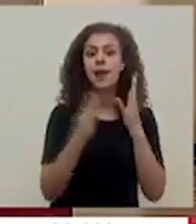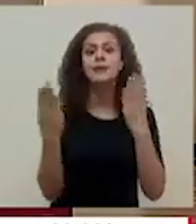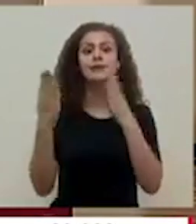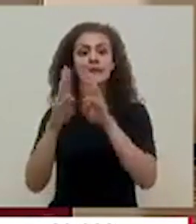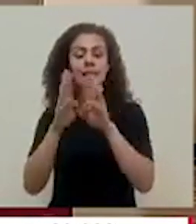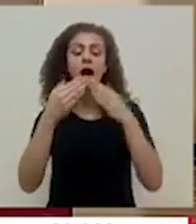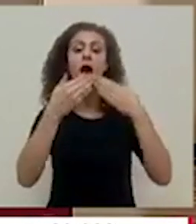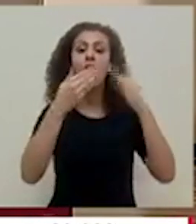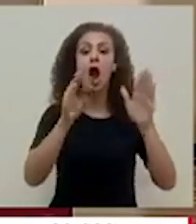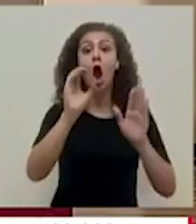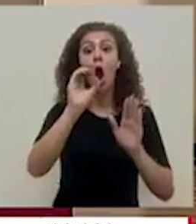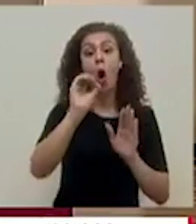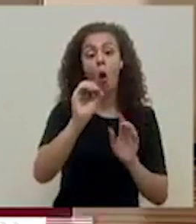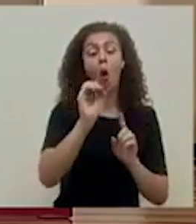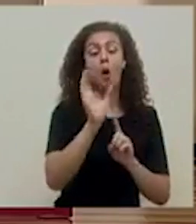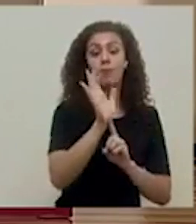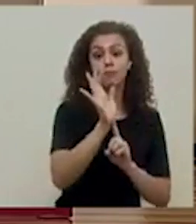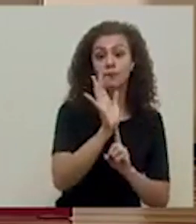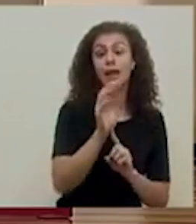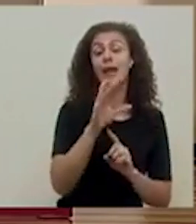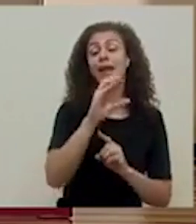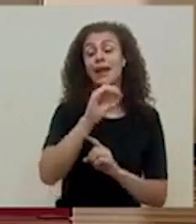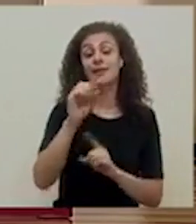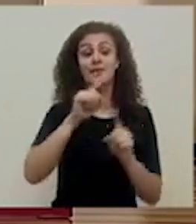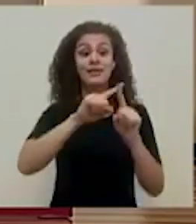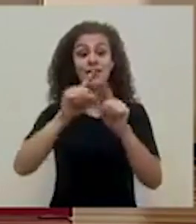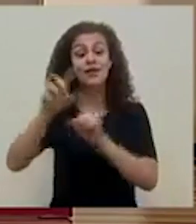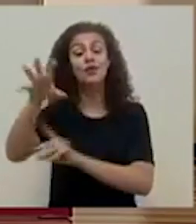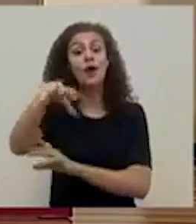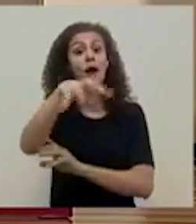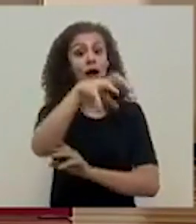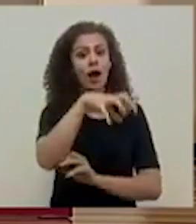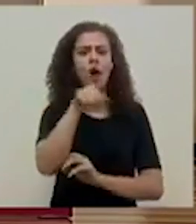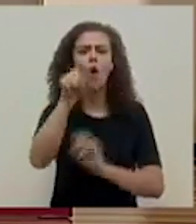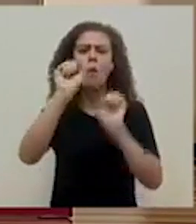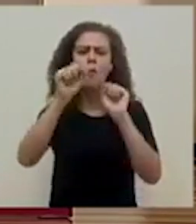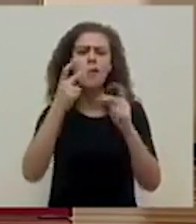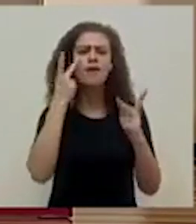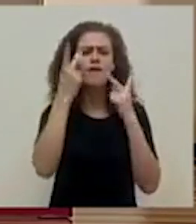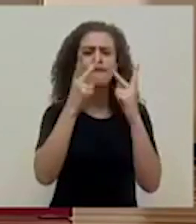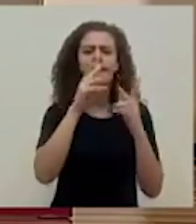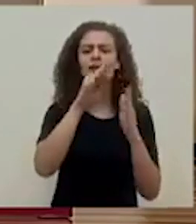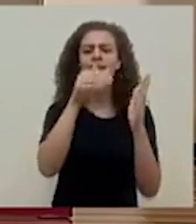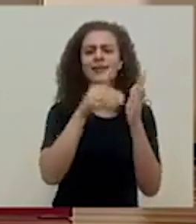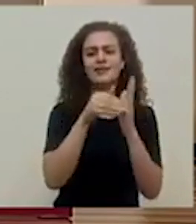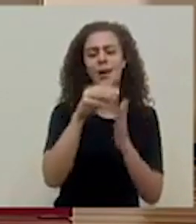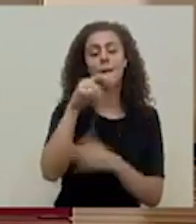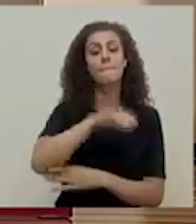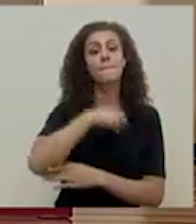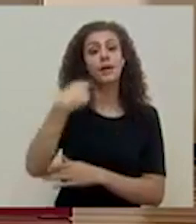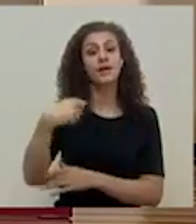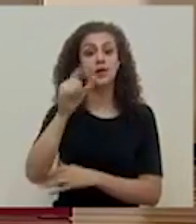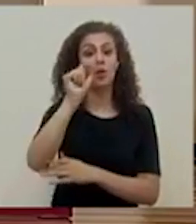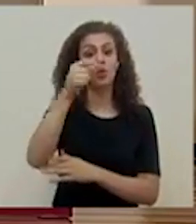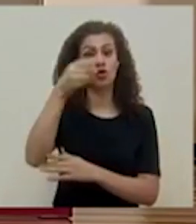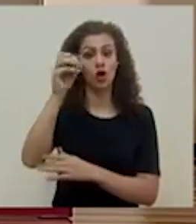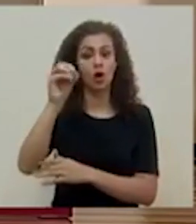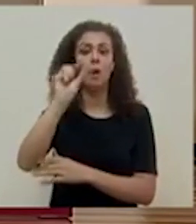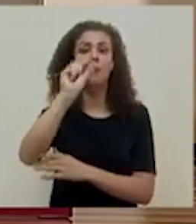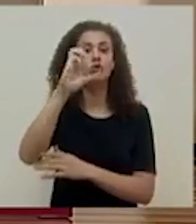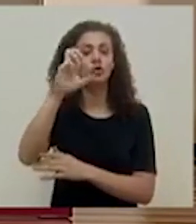cierre apertura operación y alertas en los distintos cantones puede visitar el sitio presidencia.go